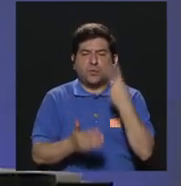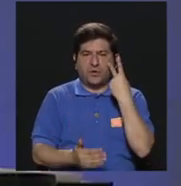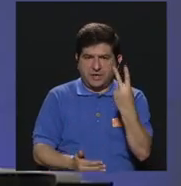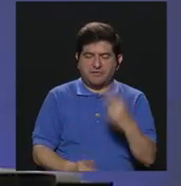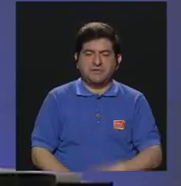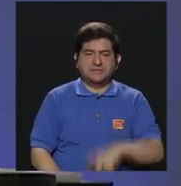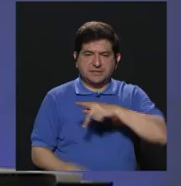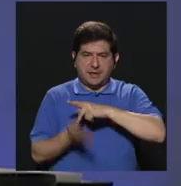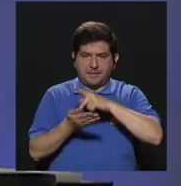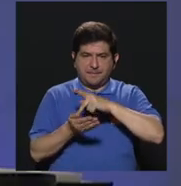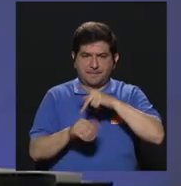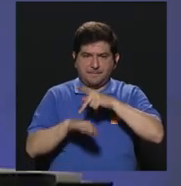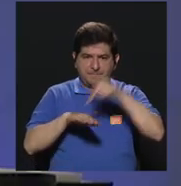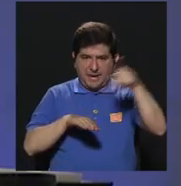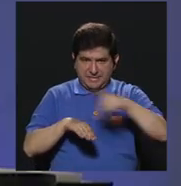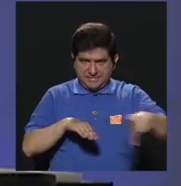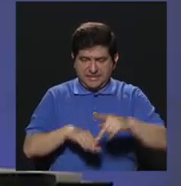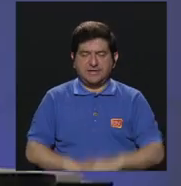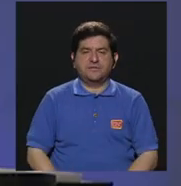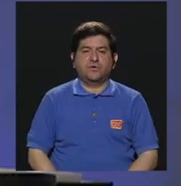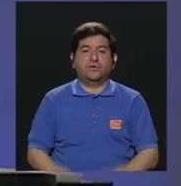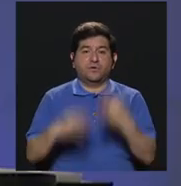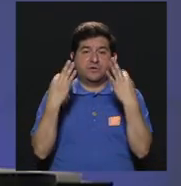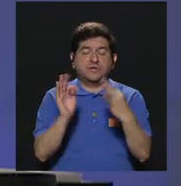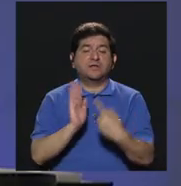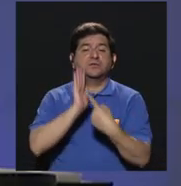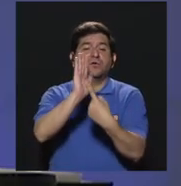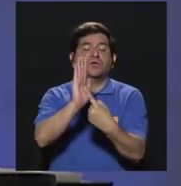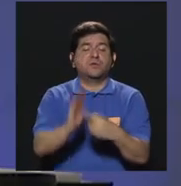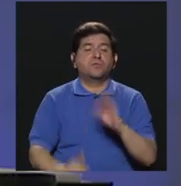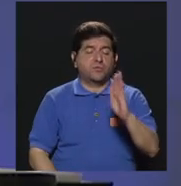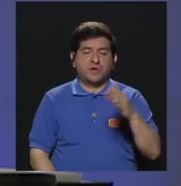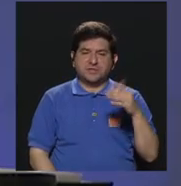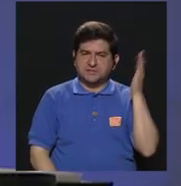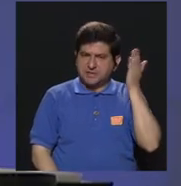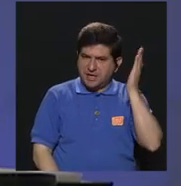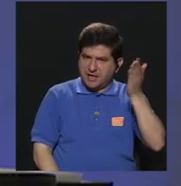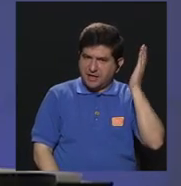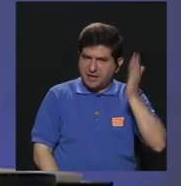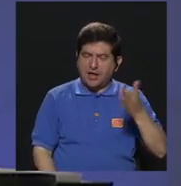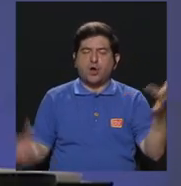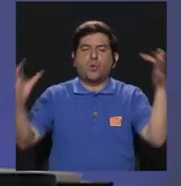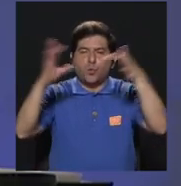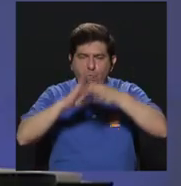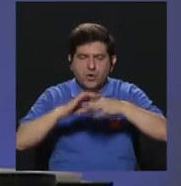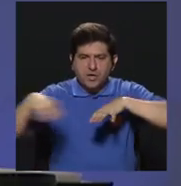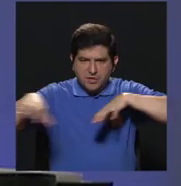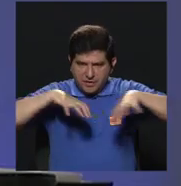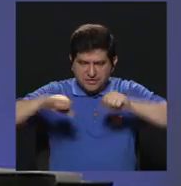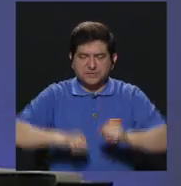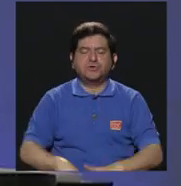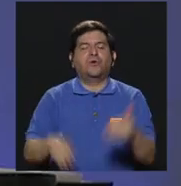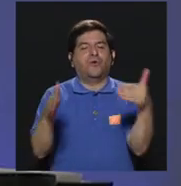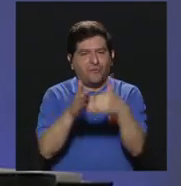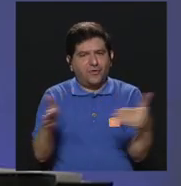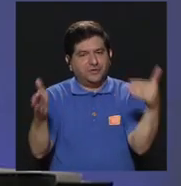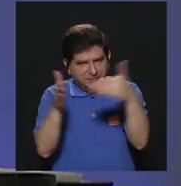de Pérez Celedón. Quiso dejar como muestra de su discurso siempre coherente, una vez